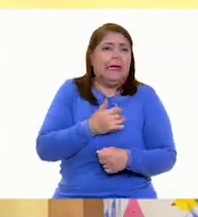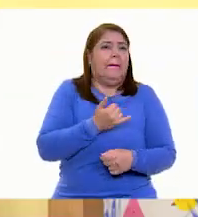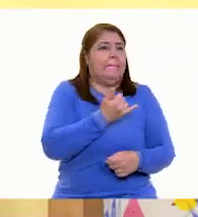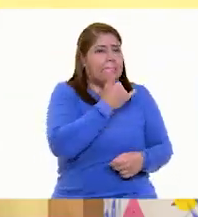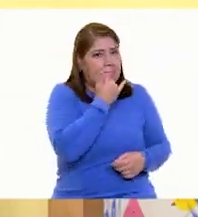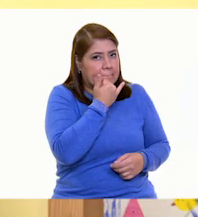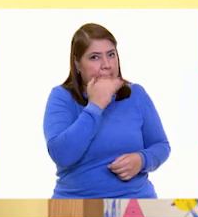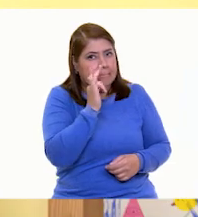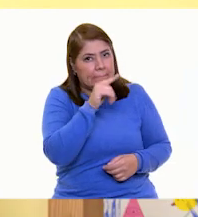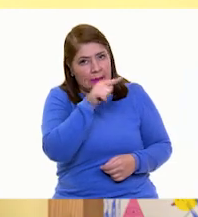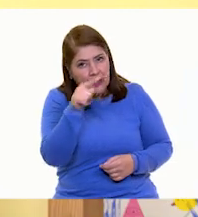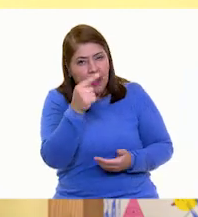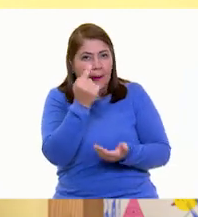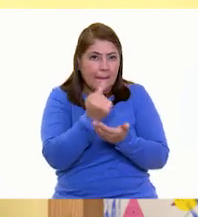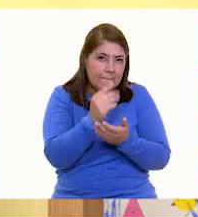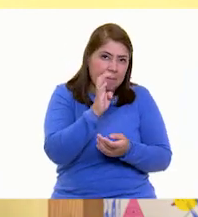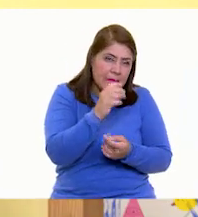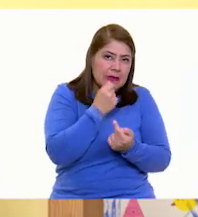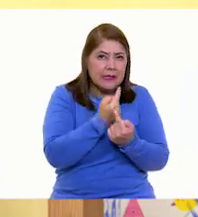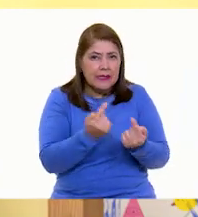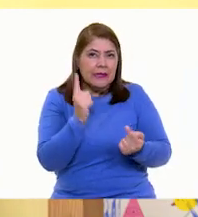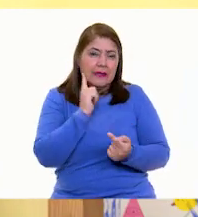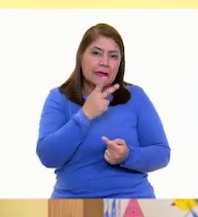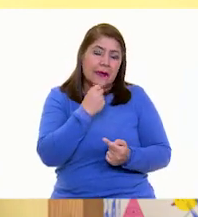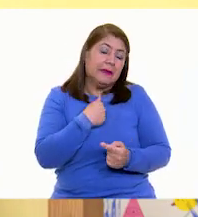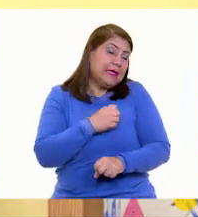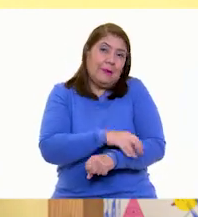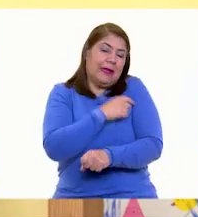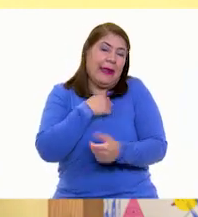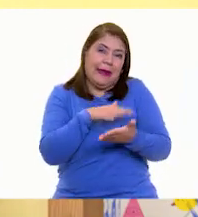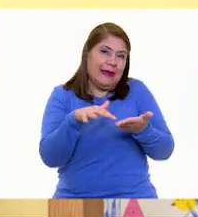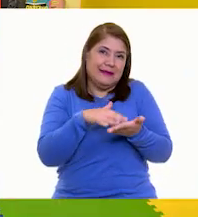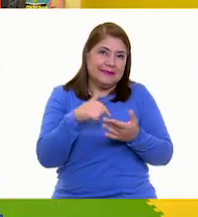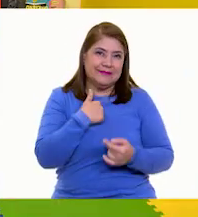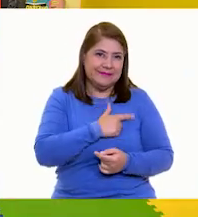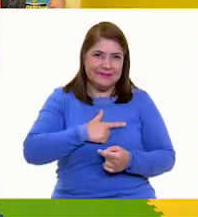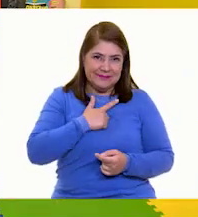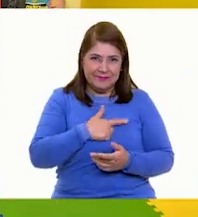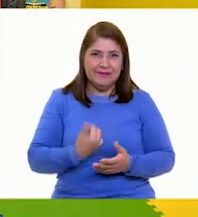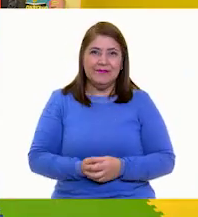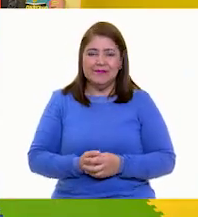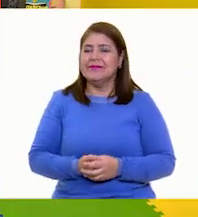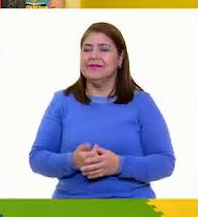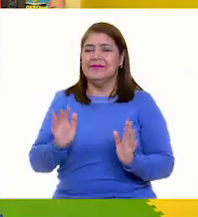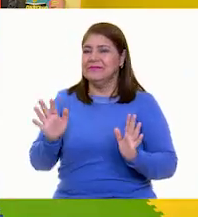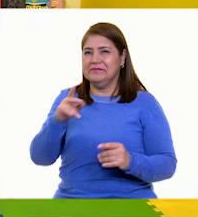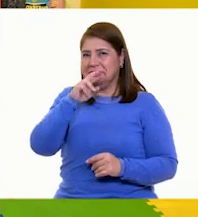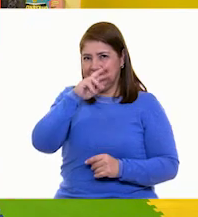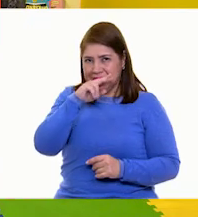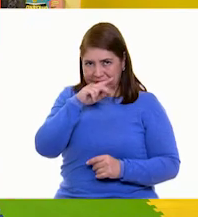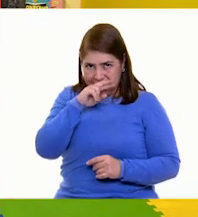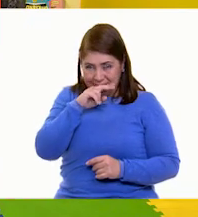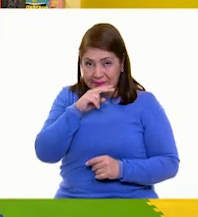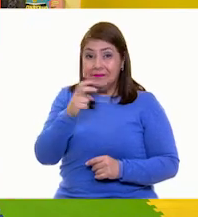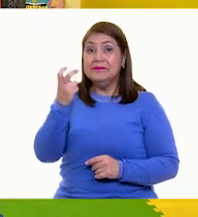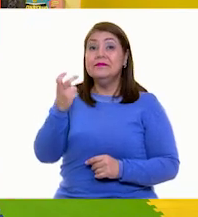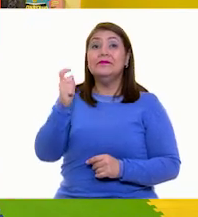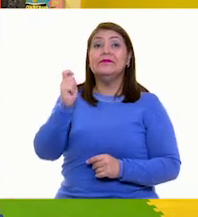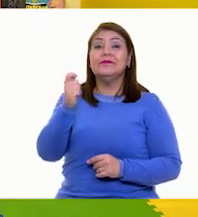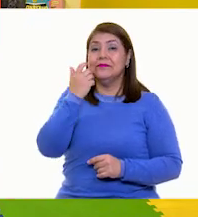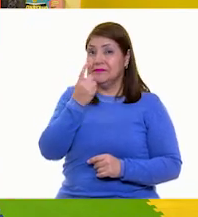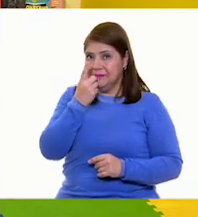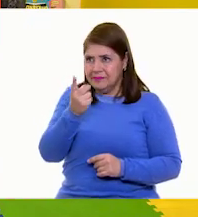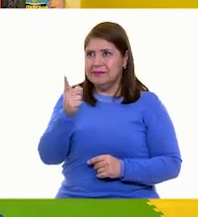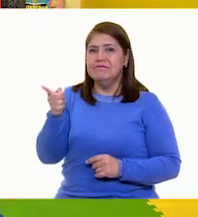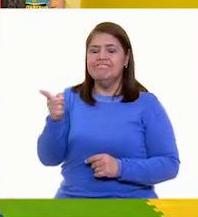también asusté a los bebés, las niñas y los niños. Es que me emocioné mucho. No te preocupes. Eso significa que